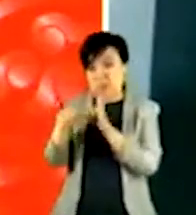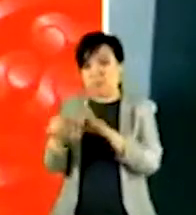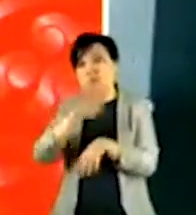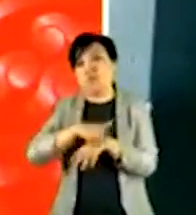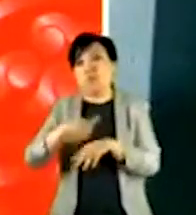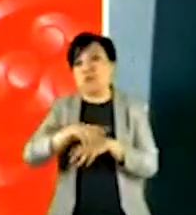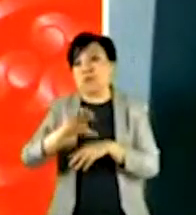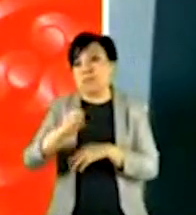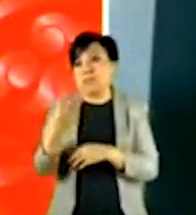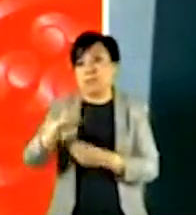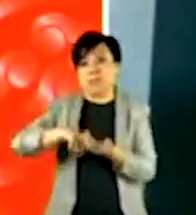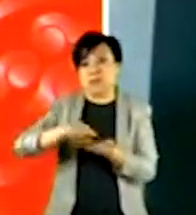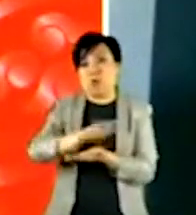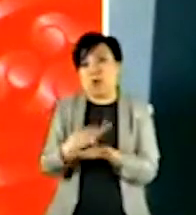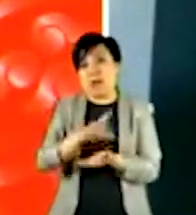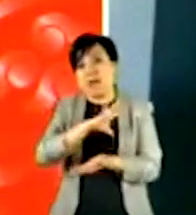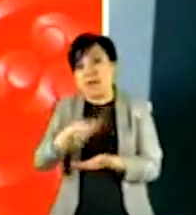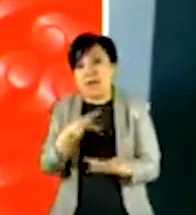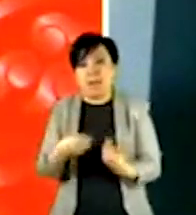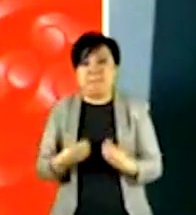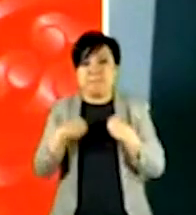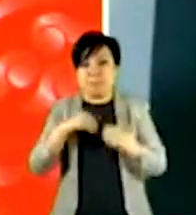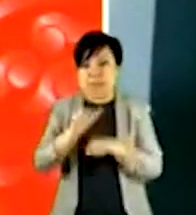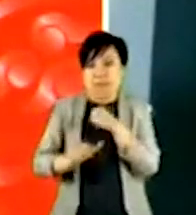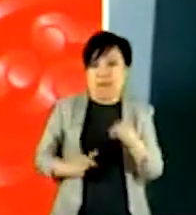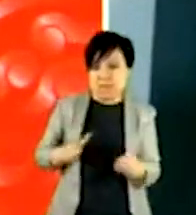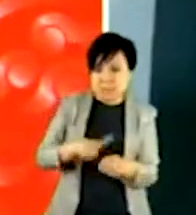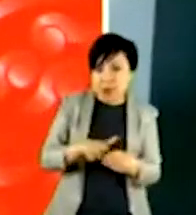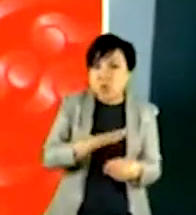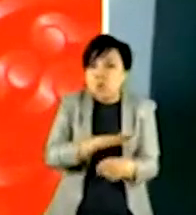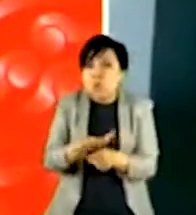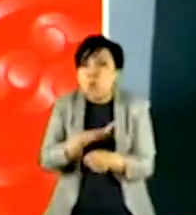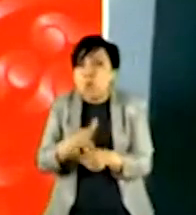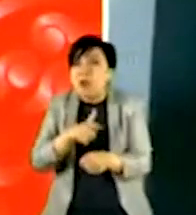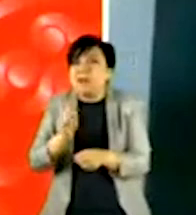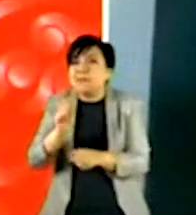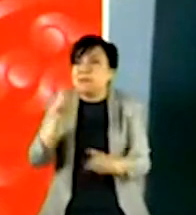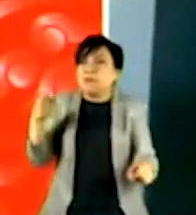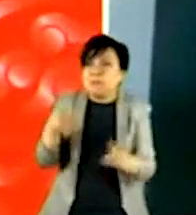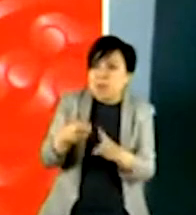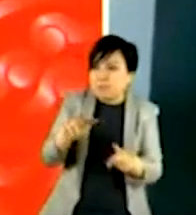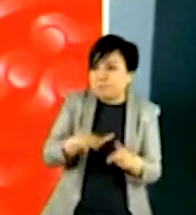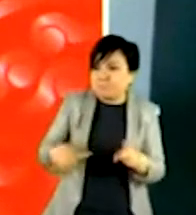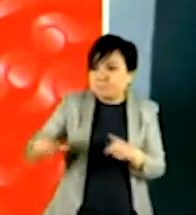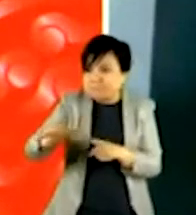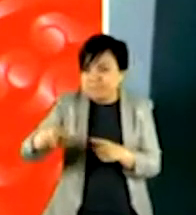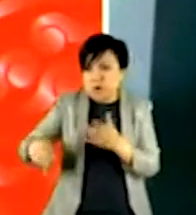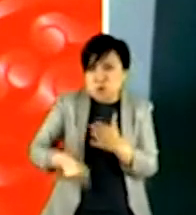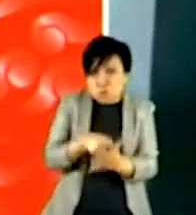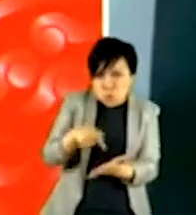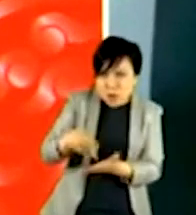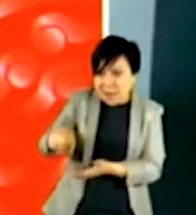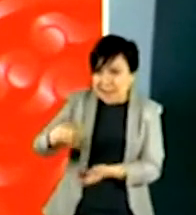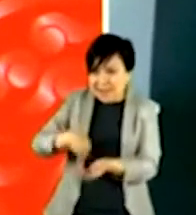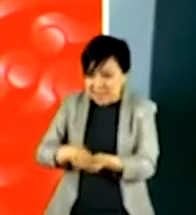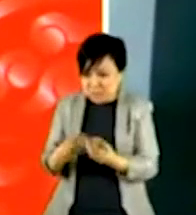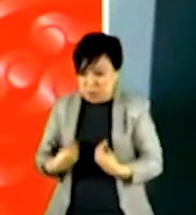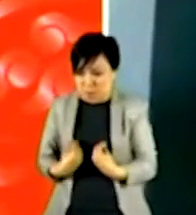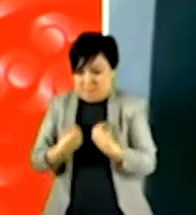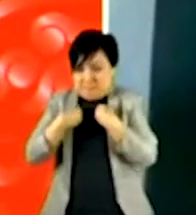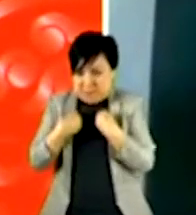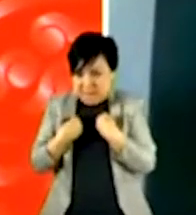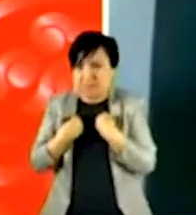63 de la ley general de vida silvestre a efecto de fortalecer la regulación de áreas de refugio y hábitats críticos